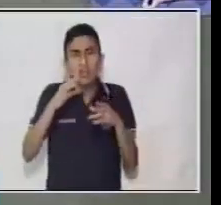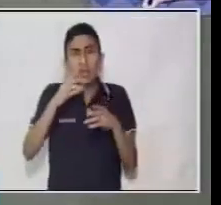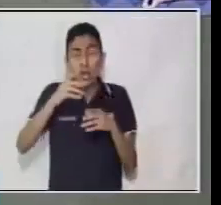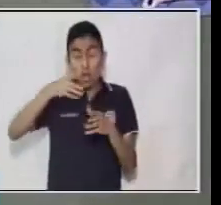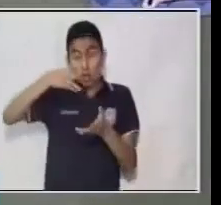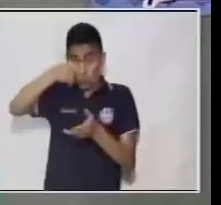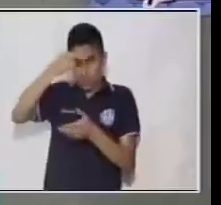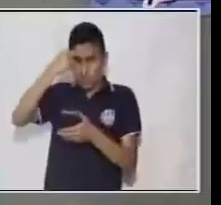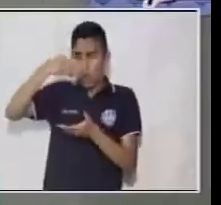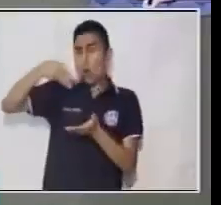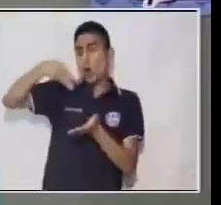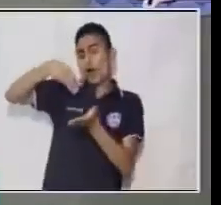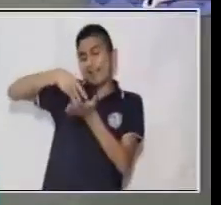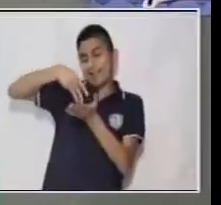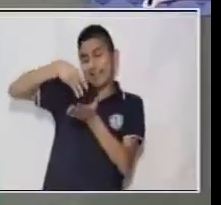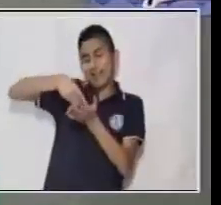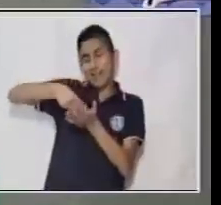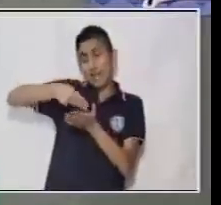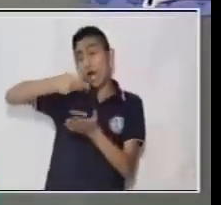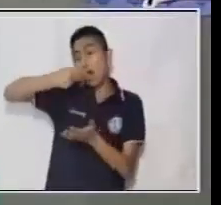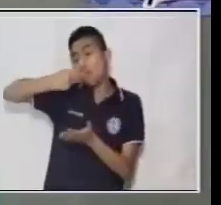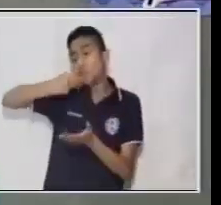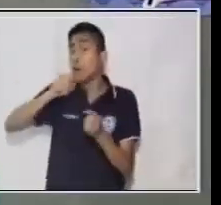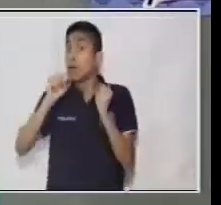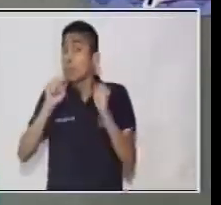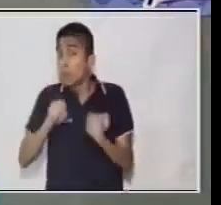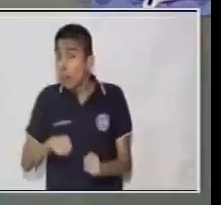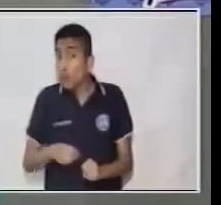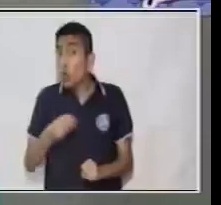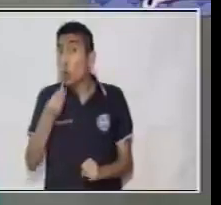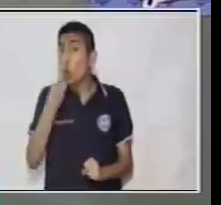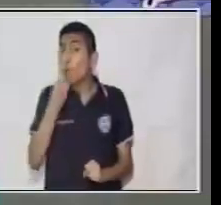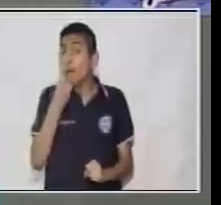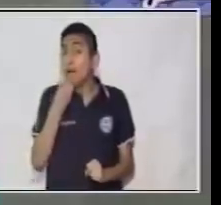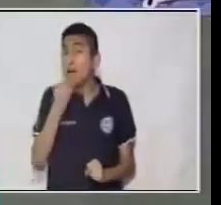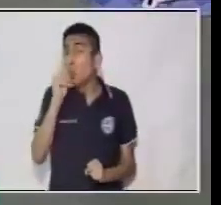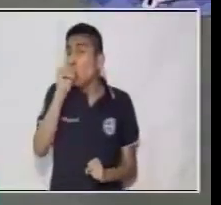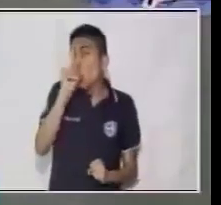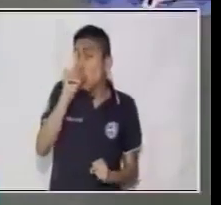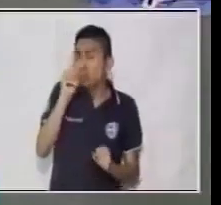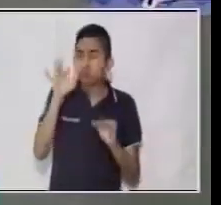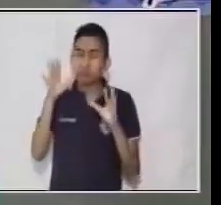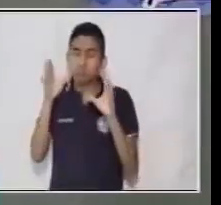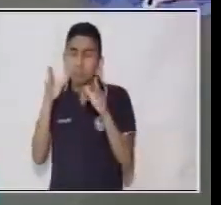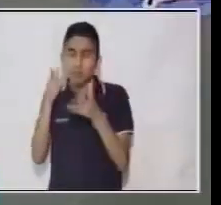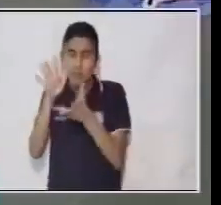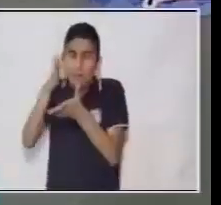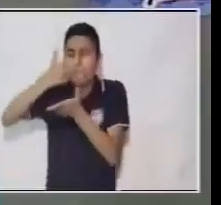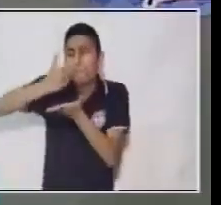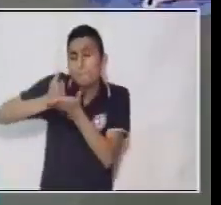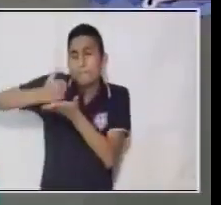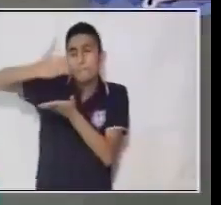con el tenedor puedo comerme un